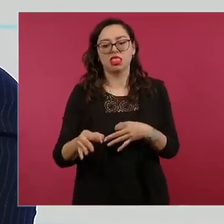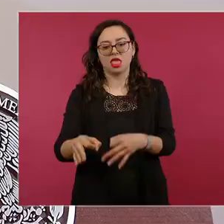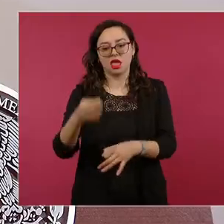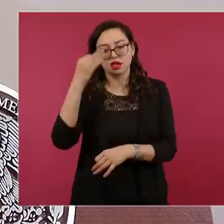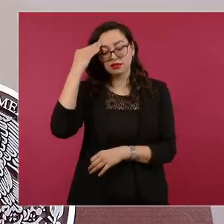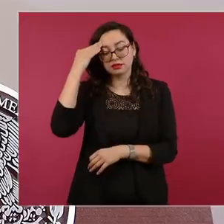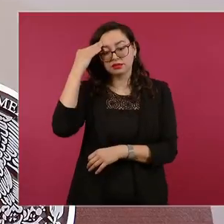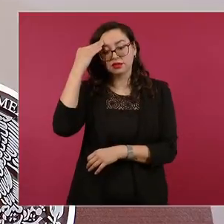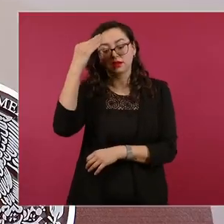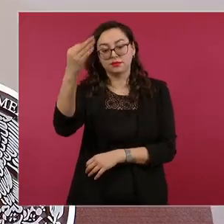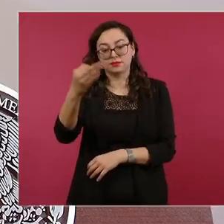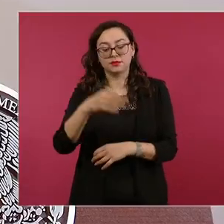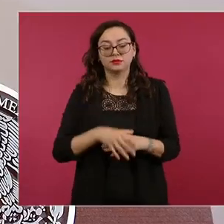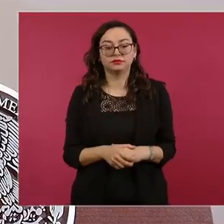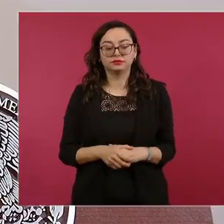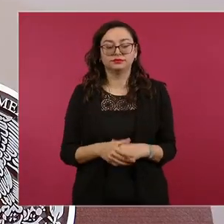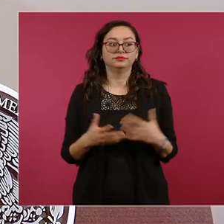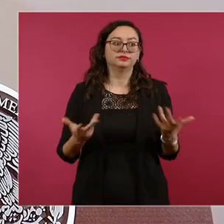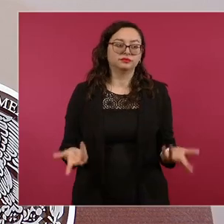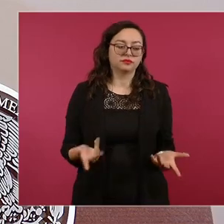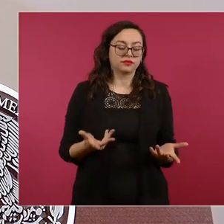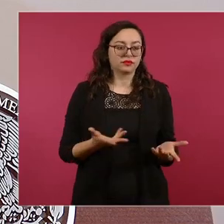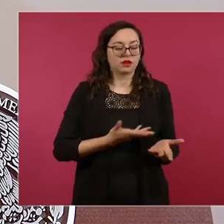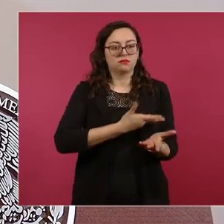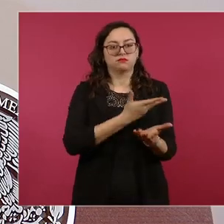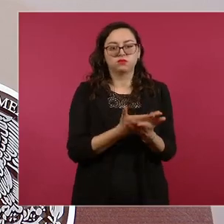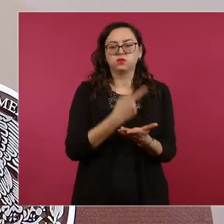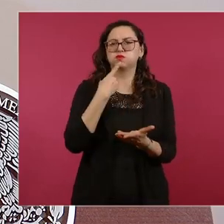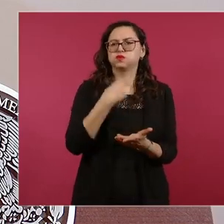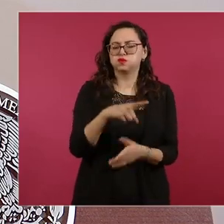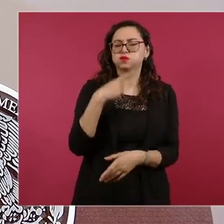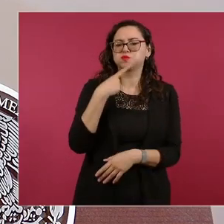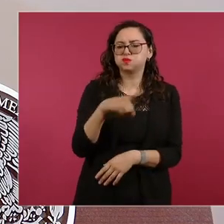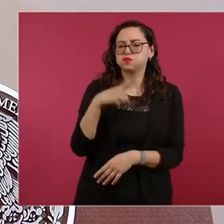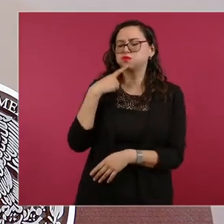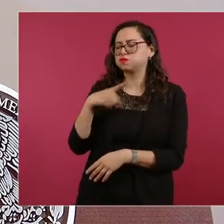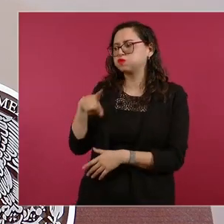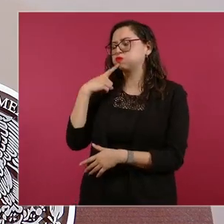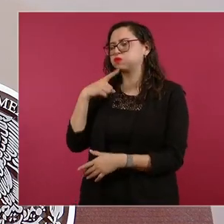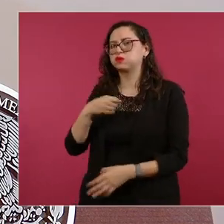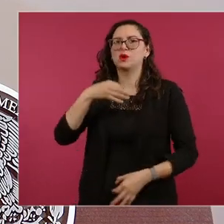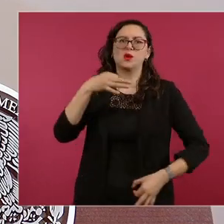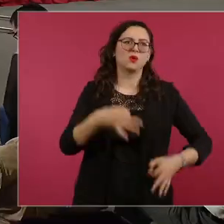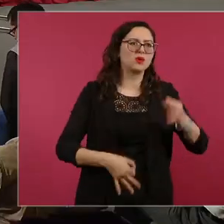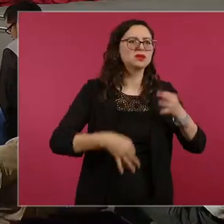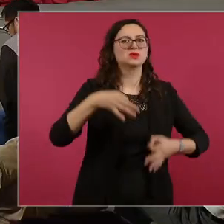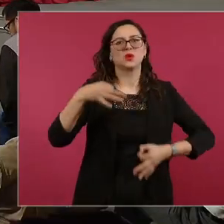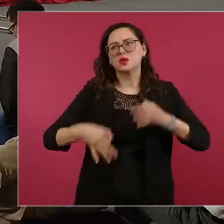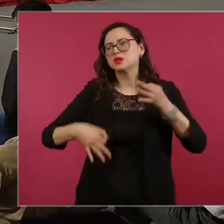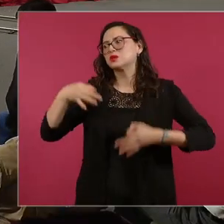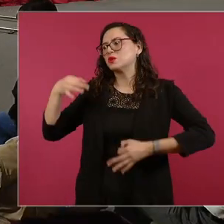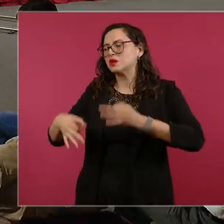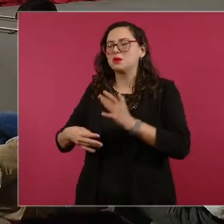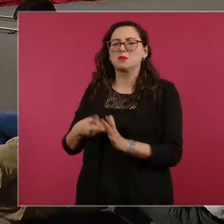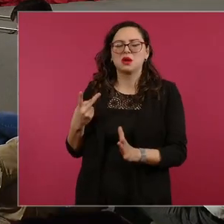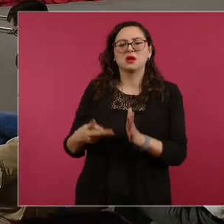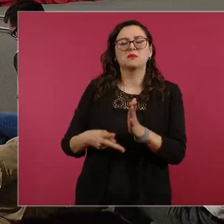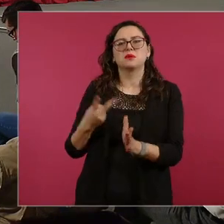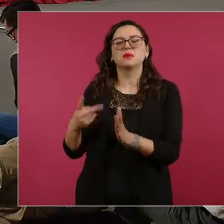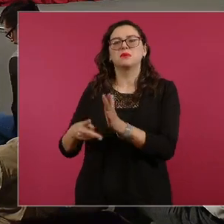judiciales para contestar cada una de las demandas y cada uno de los recursos que interponen y en estos casos